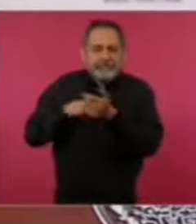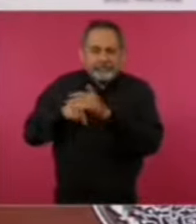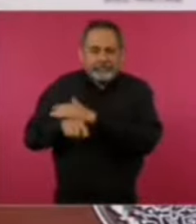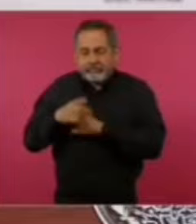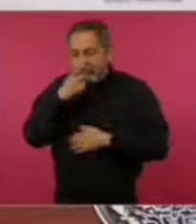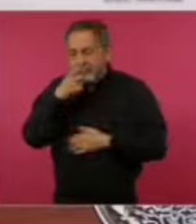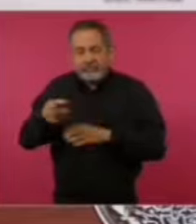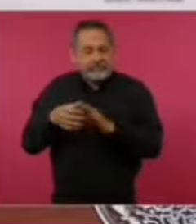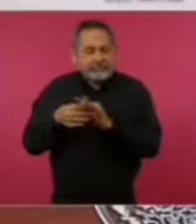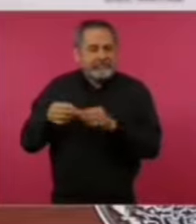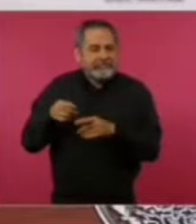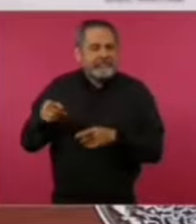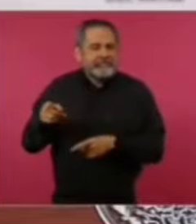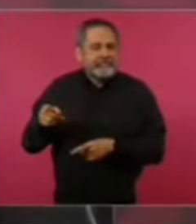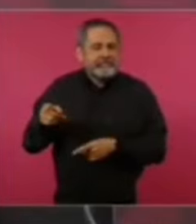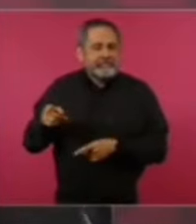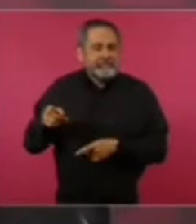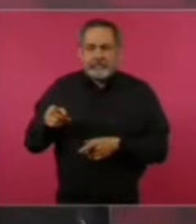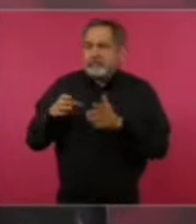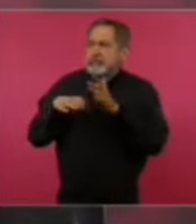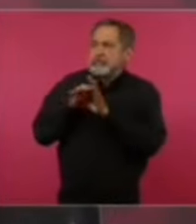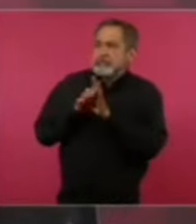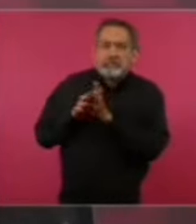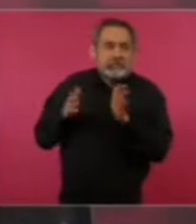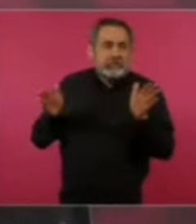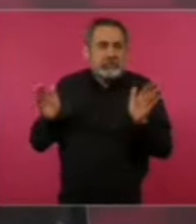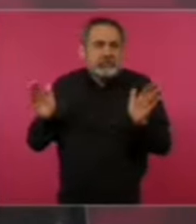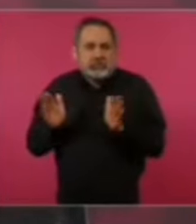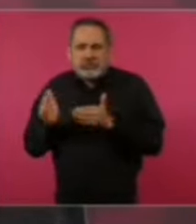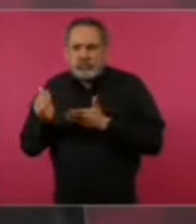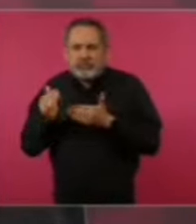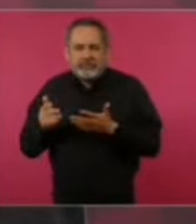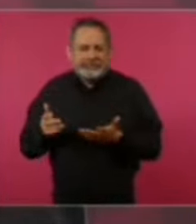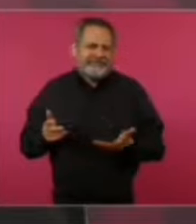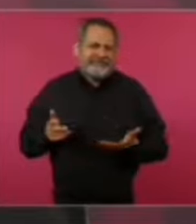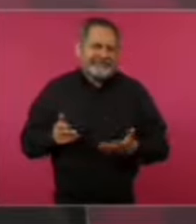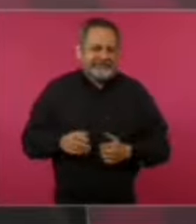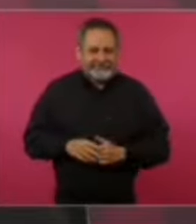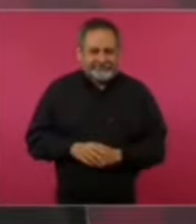dice, por cierto, no muy grande.